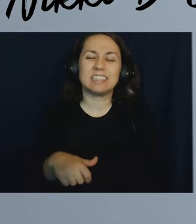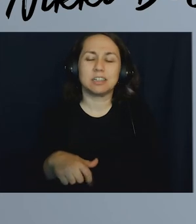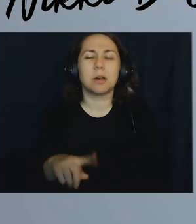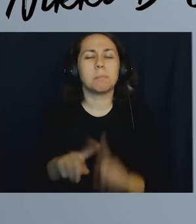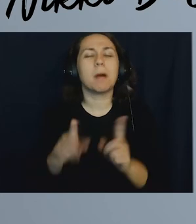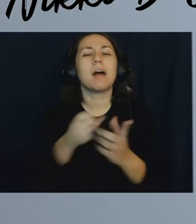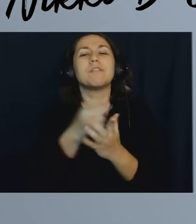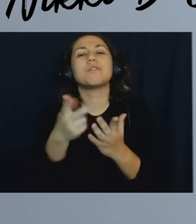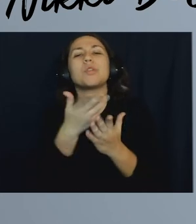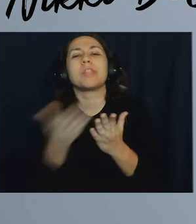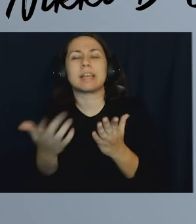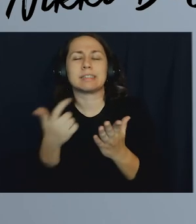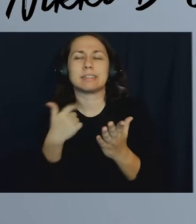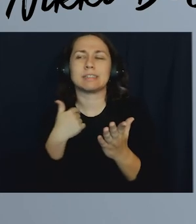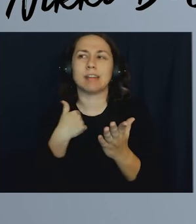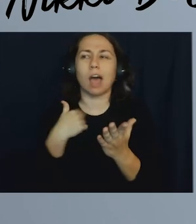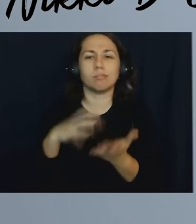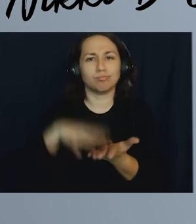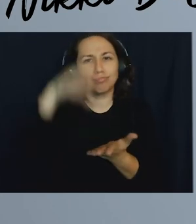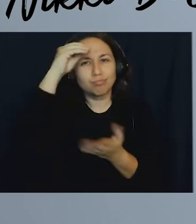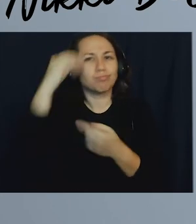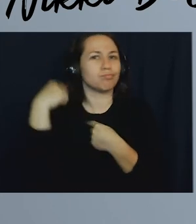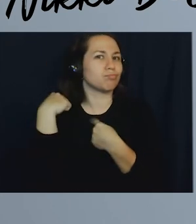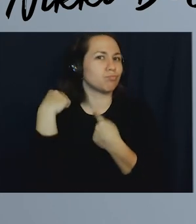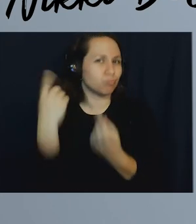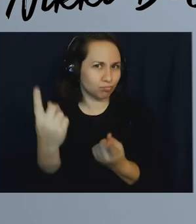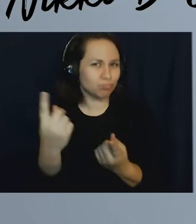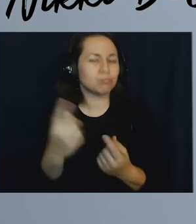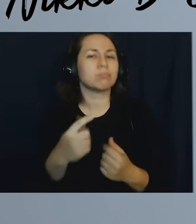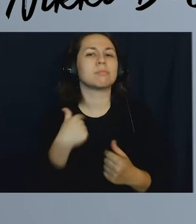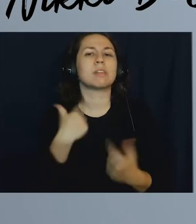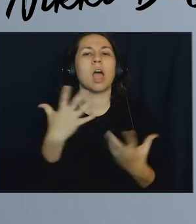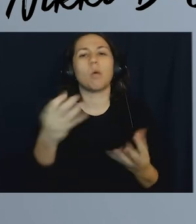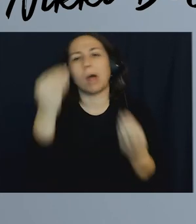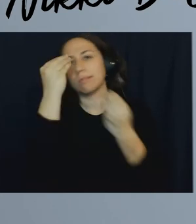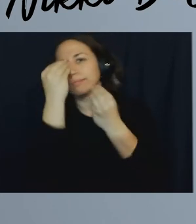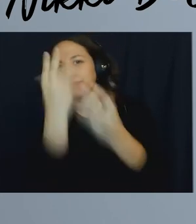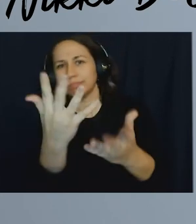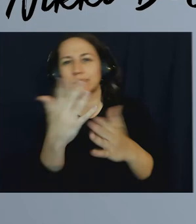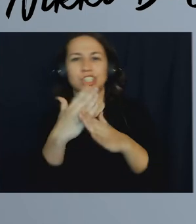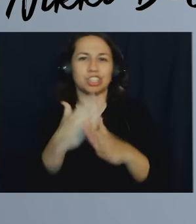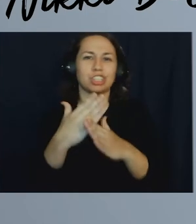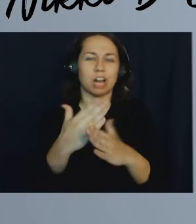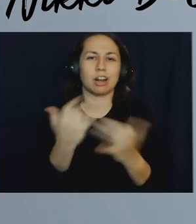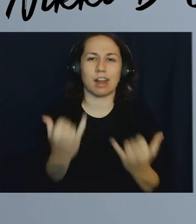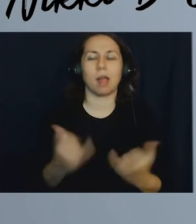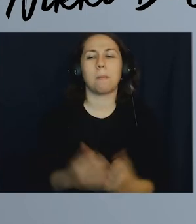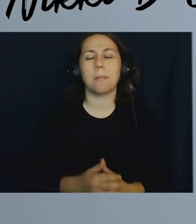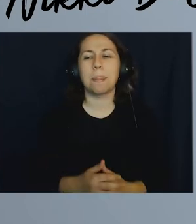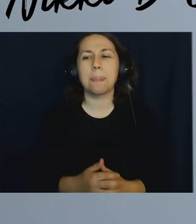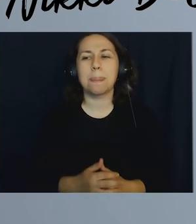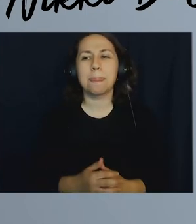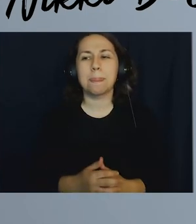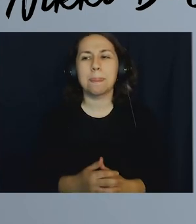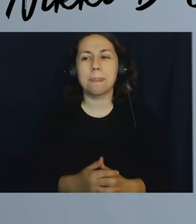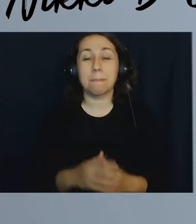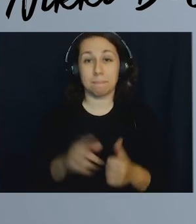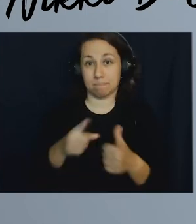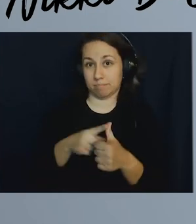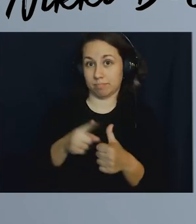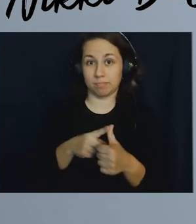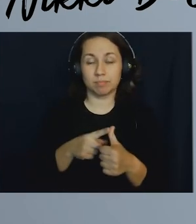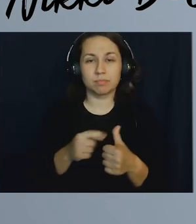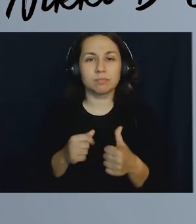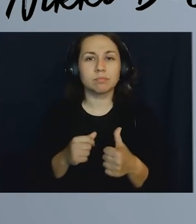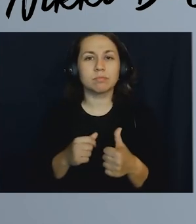el entretenimiento. Soy actriz, escritora y sabía lo que quería hacer desde muy pequeña y ha sido